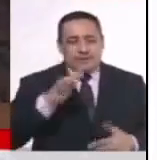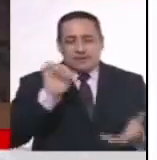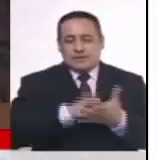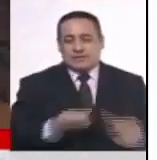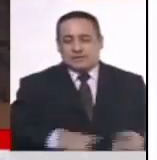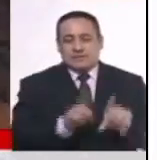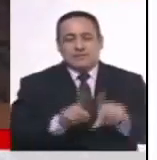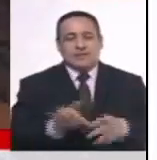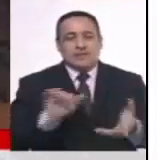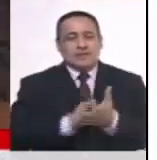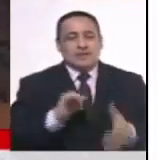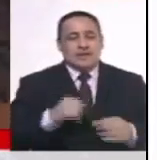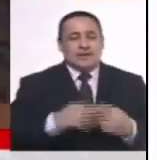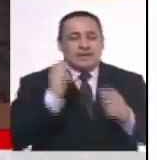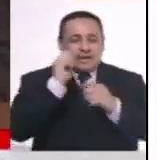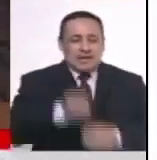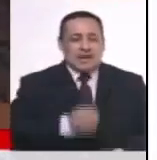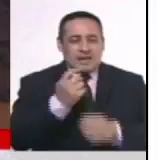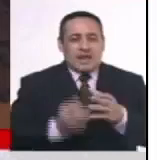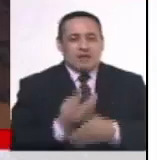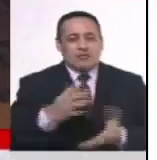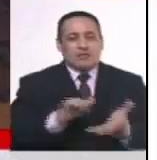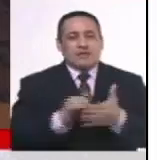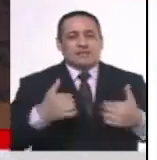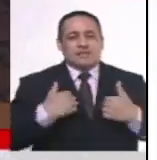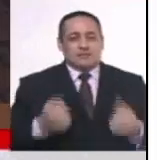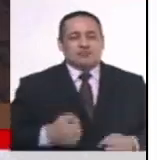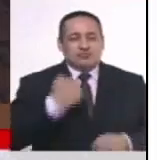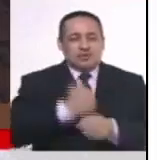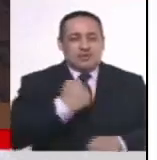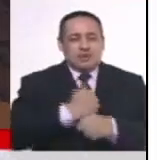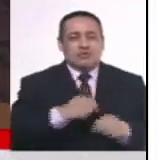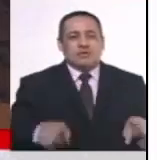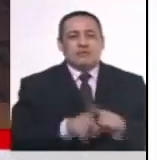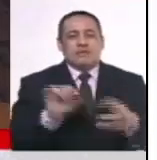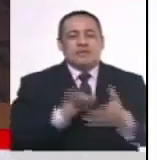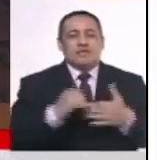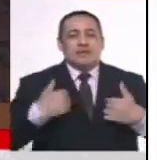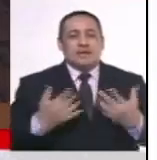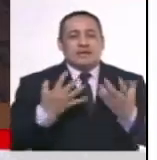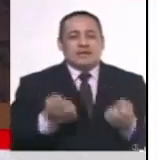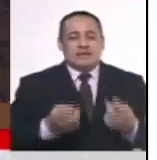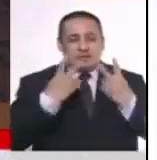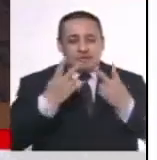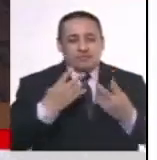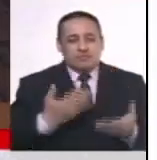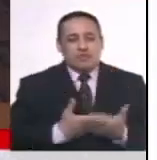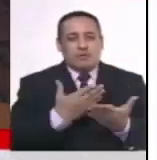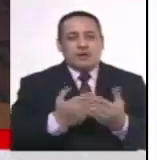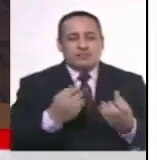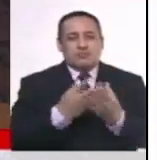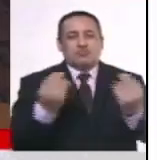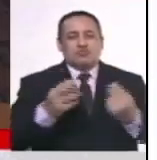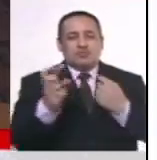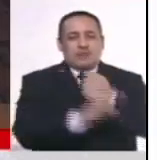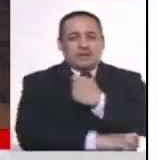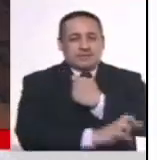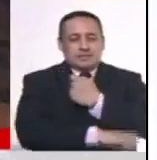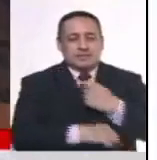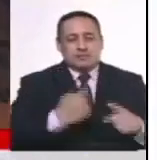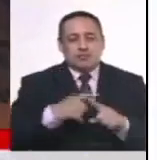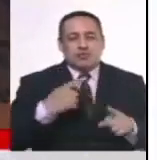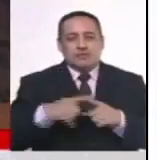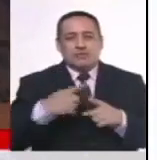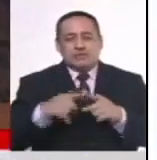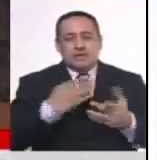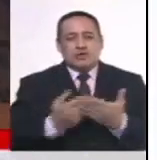tan solo en el agro tenemos un potencial que ya desearían poseer otras naciones. Productos